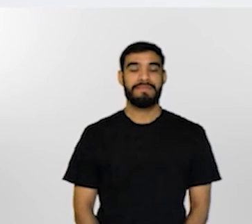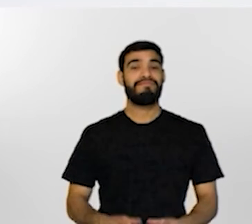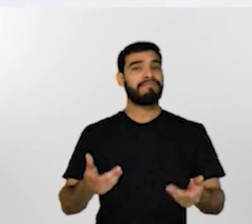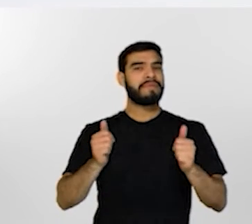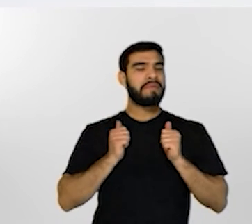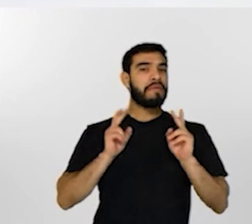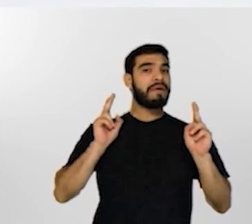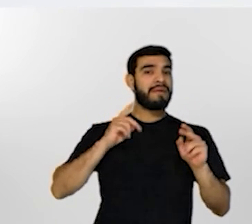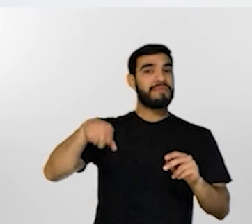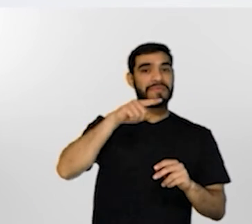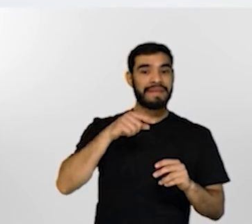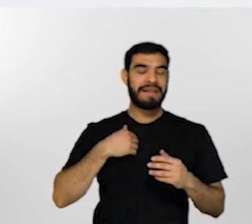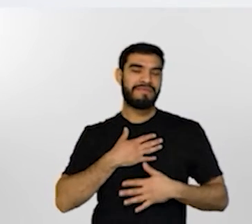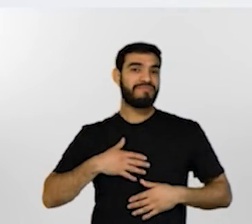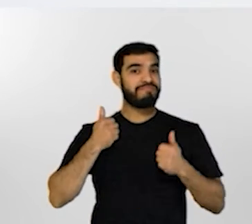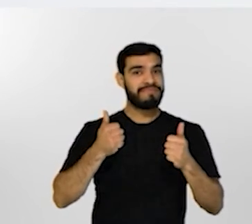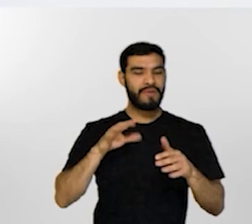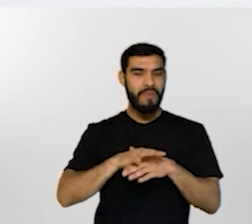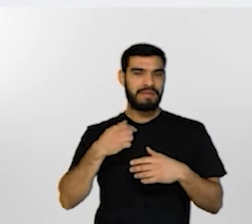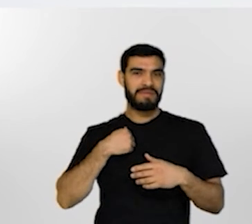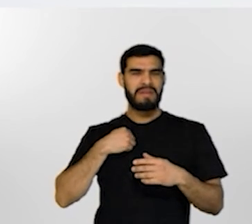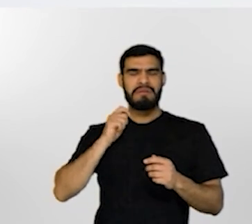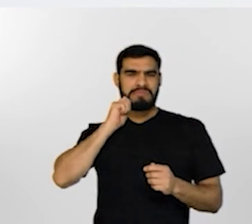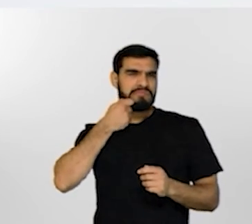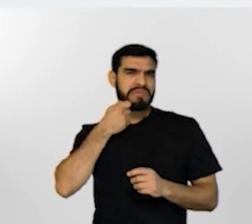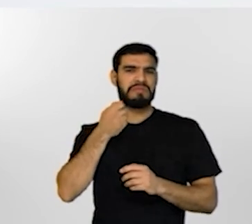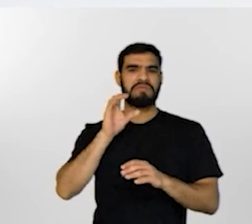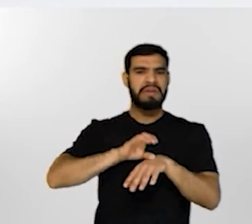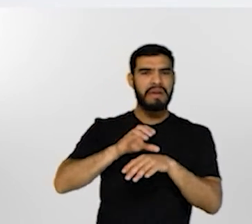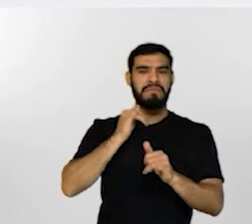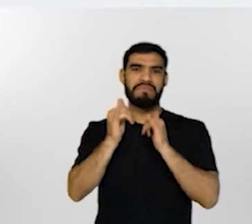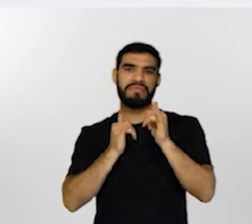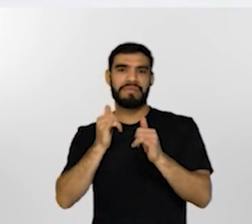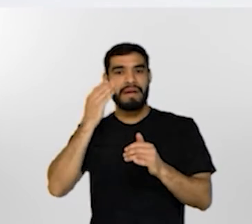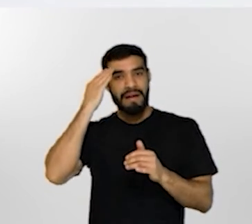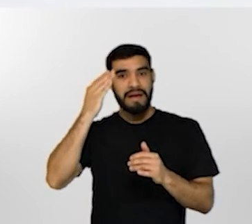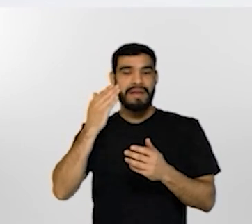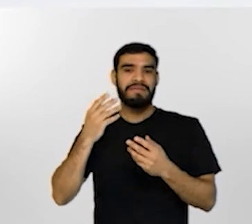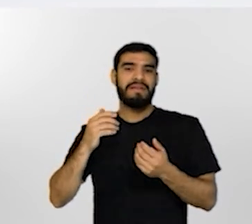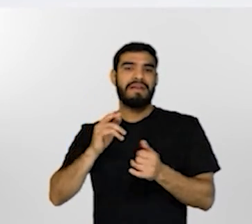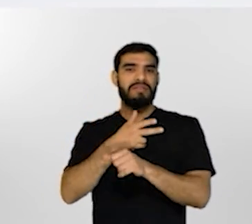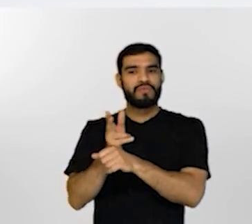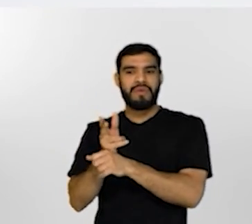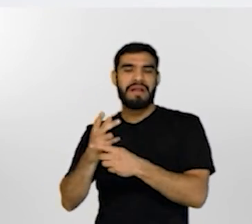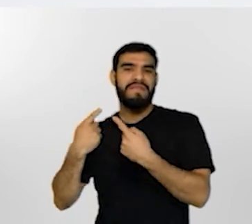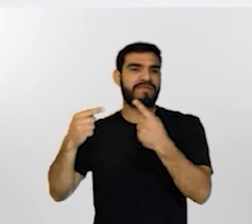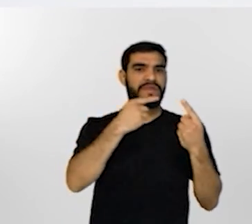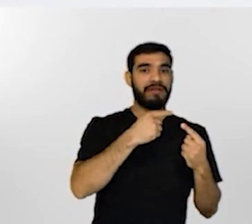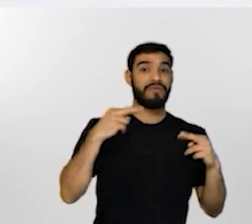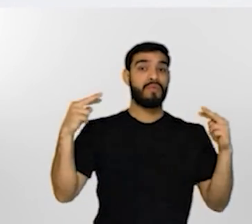Y ahora se ve, pero se habla Hawái, sabe, y cómo coño mongueta crean, niño monta